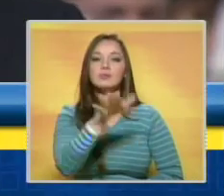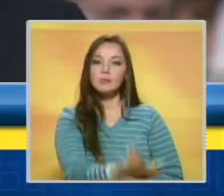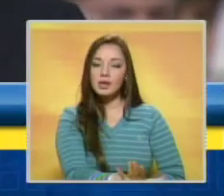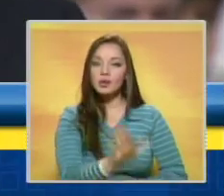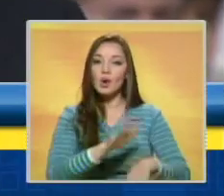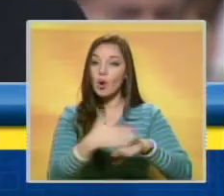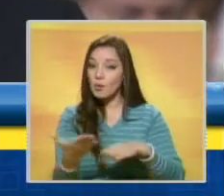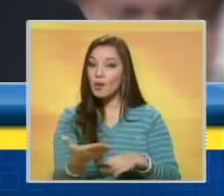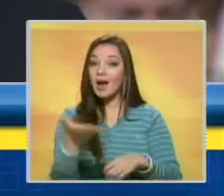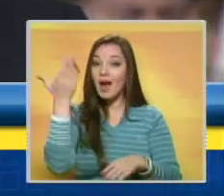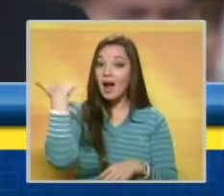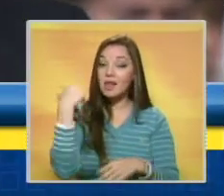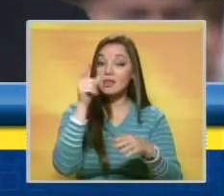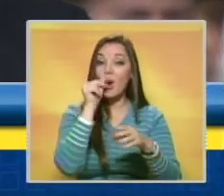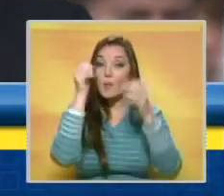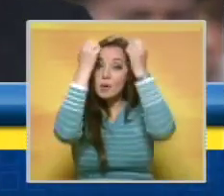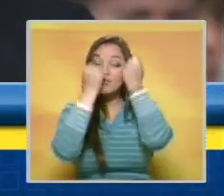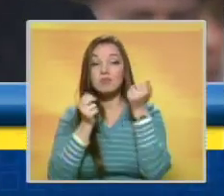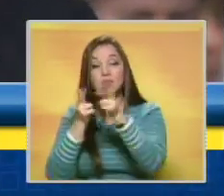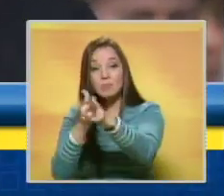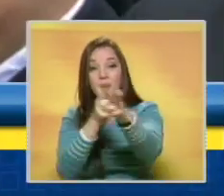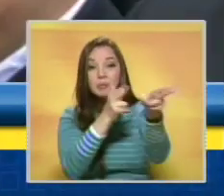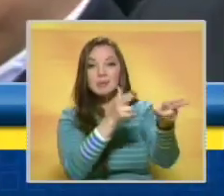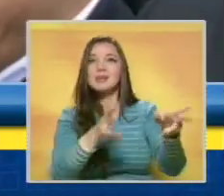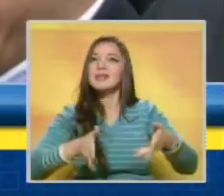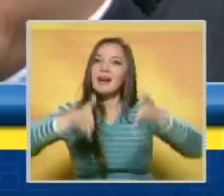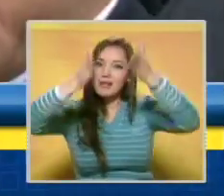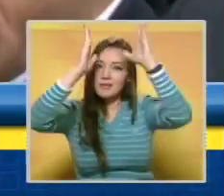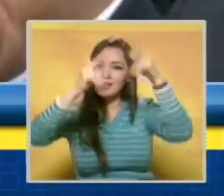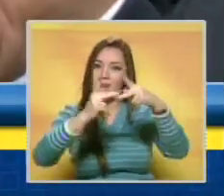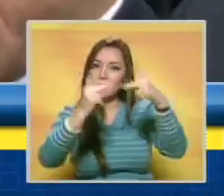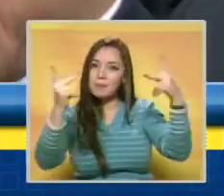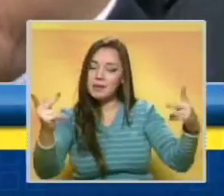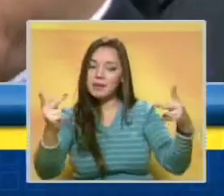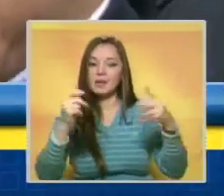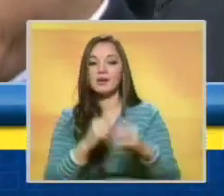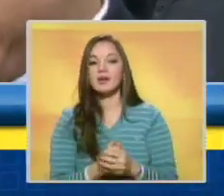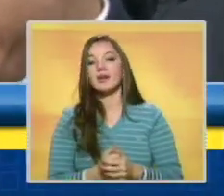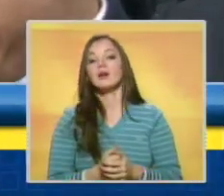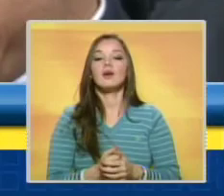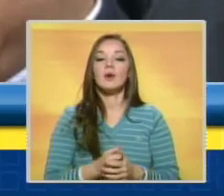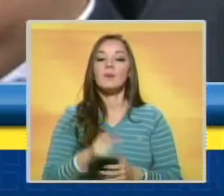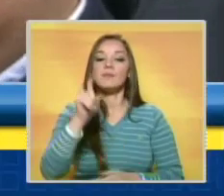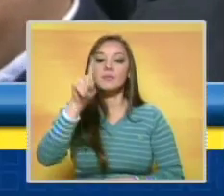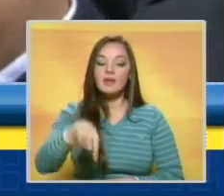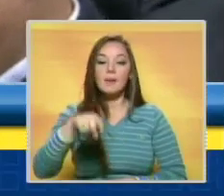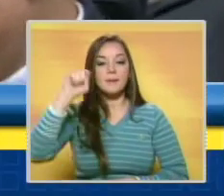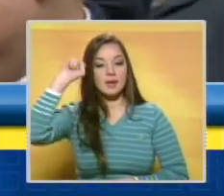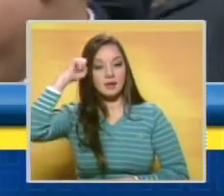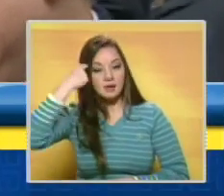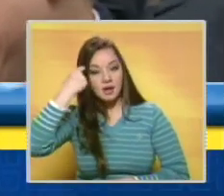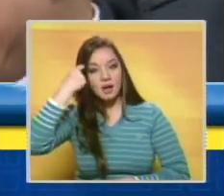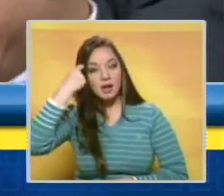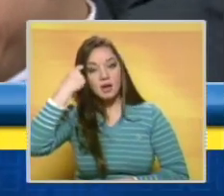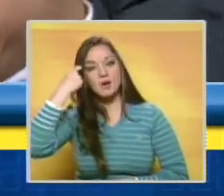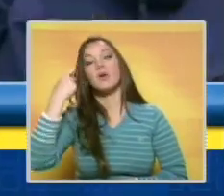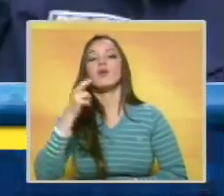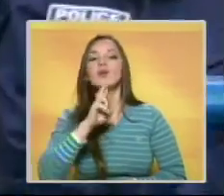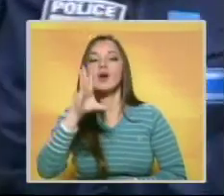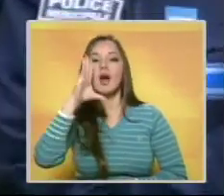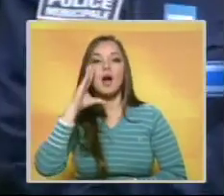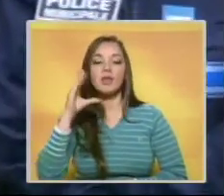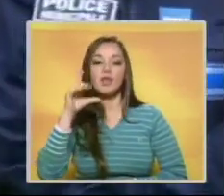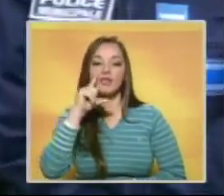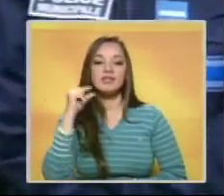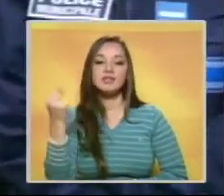el semanario satírico Charlie Hebdo. En su mensaje, Hollande elogió la respuesta de los franceses y hacer un llamamiento a la